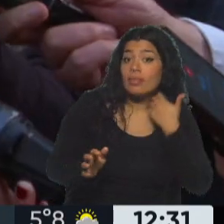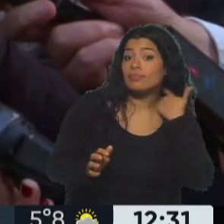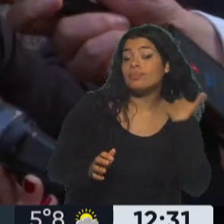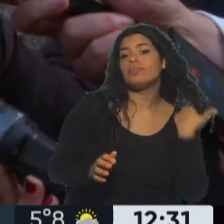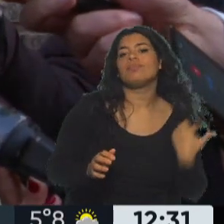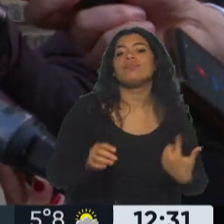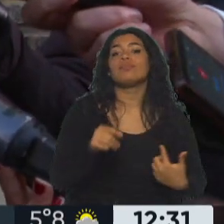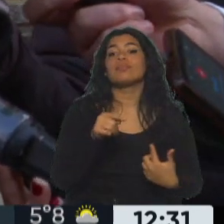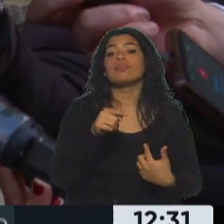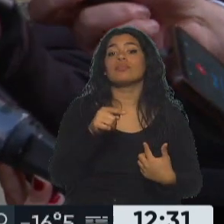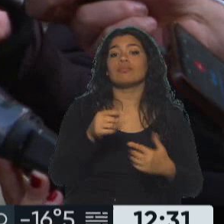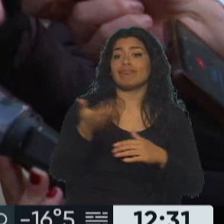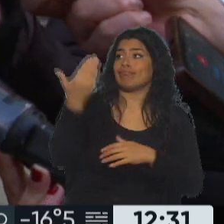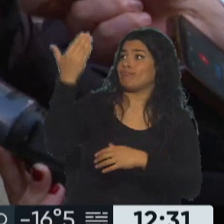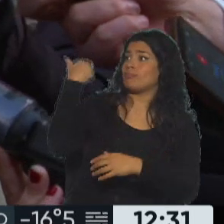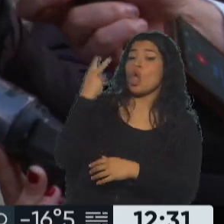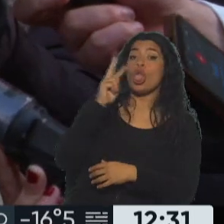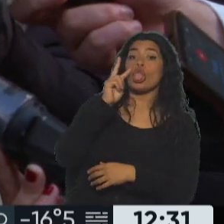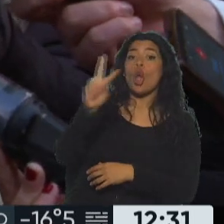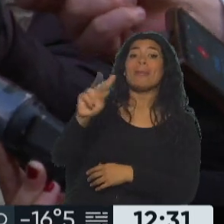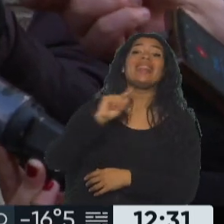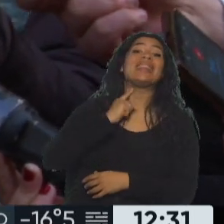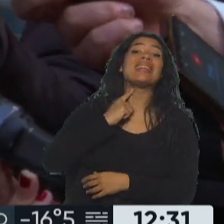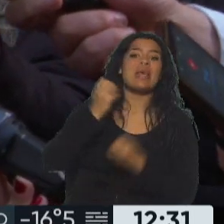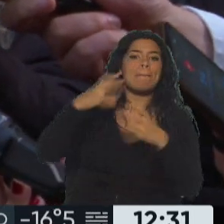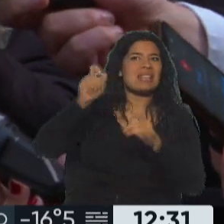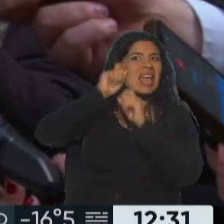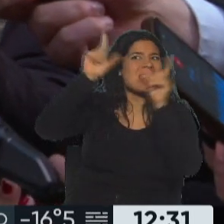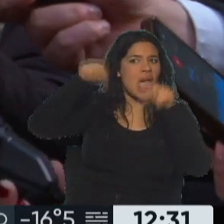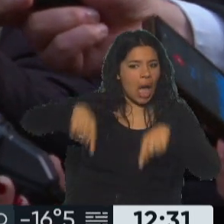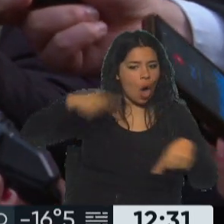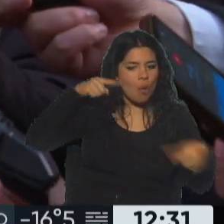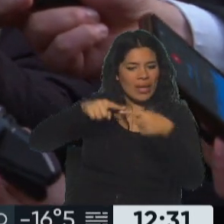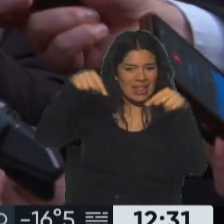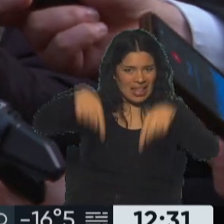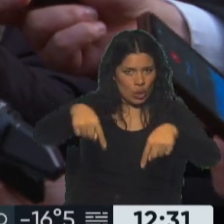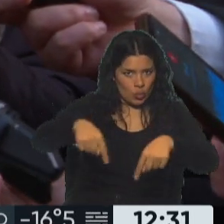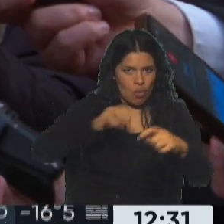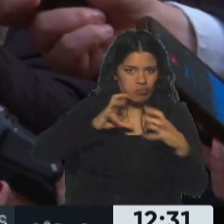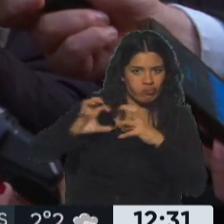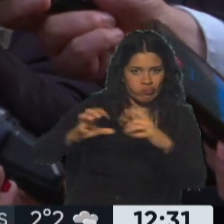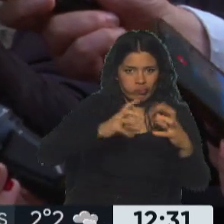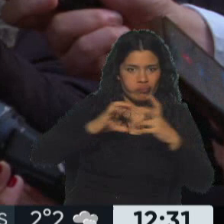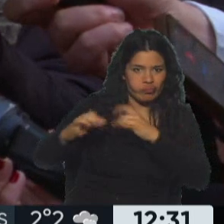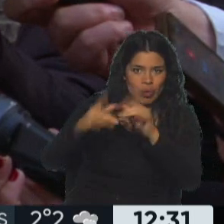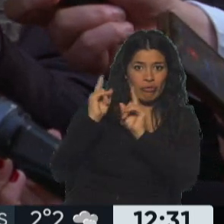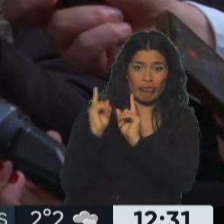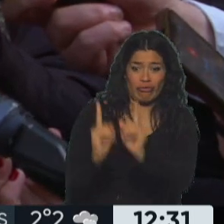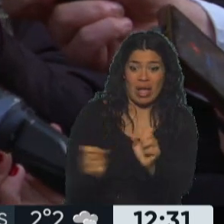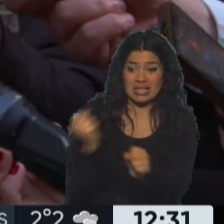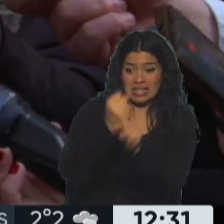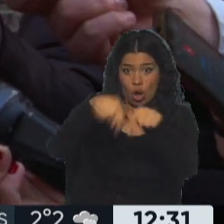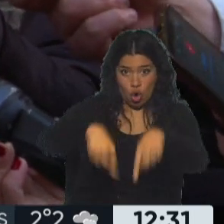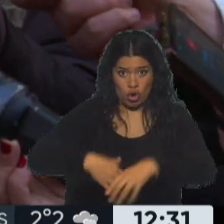fue desde el año 2013 que empezó en este debate y permanentemente lo sostuvo. No